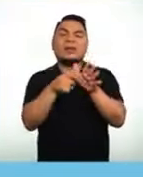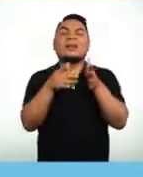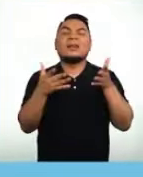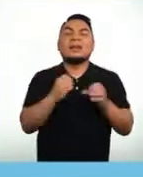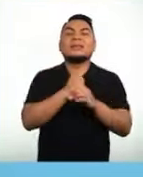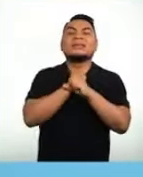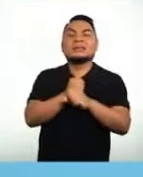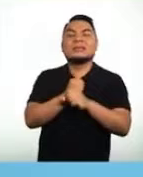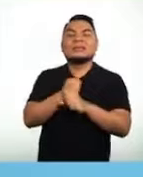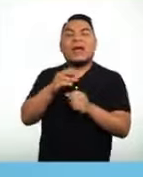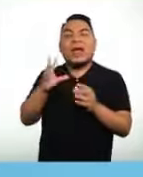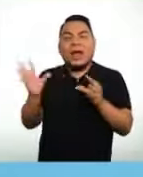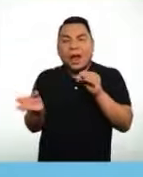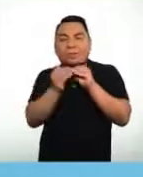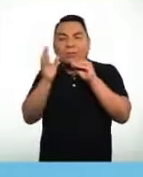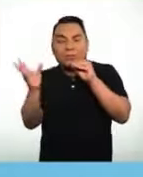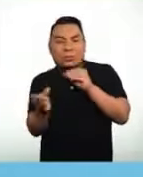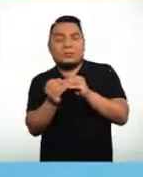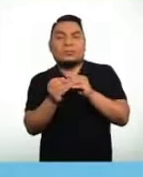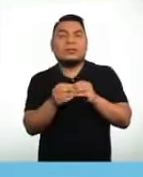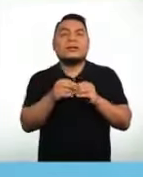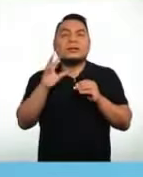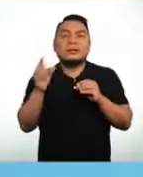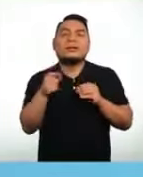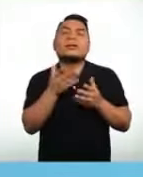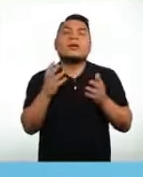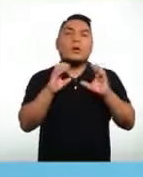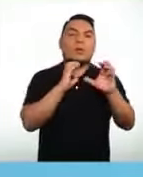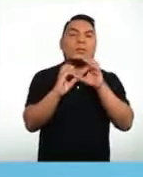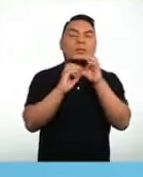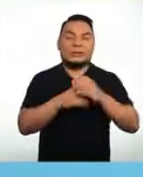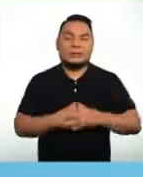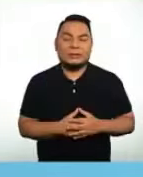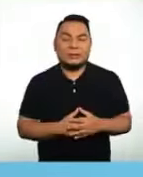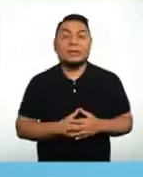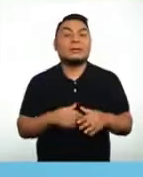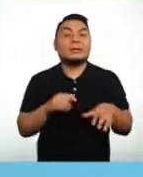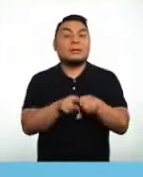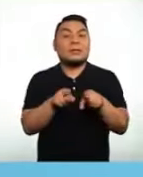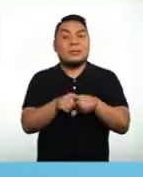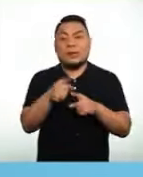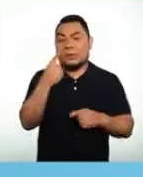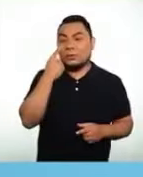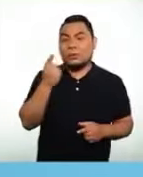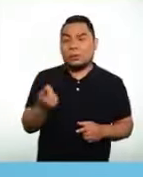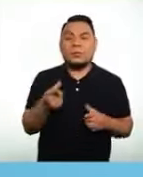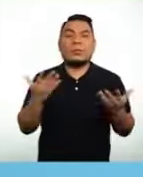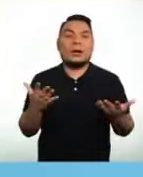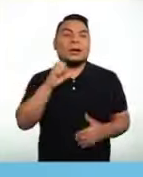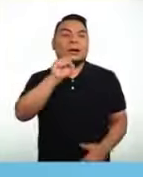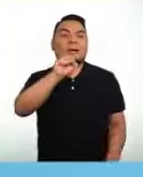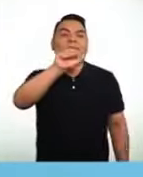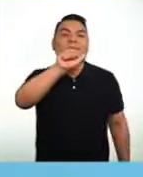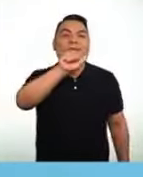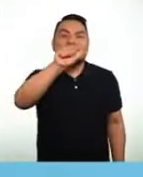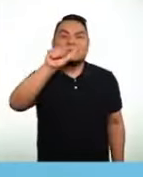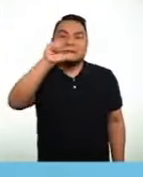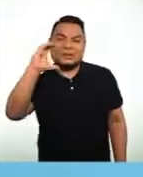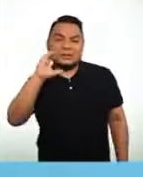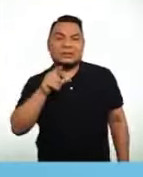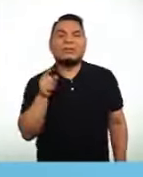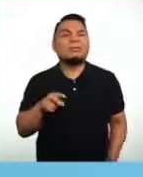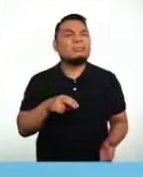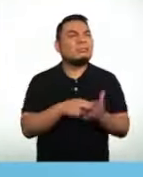pictogramas son un tipo de sistema aumentativo y alternativo de comunicación, también conocido como